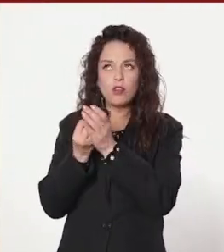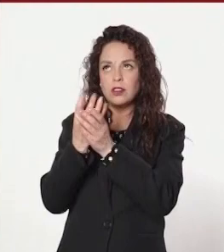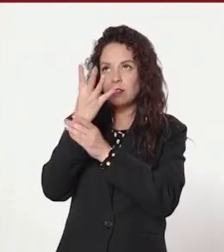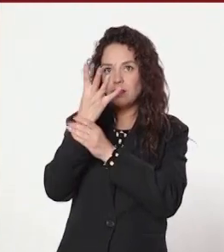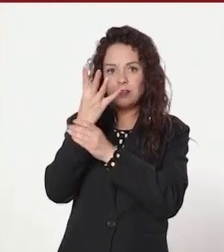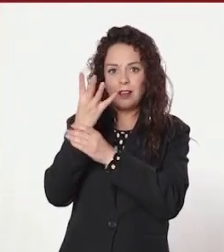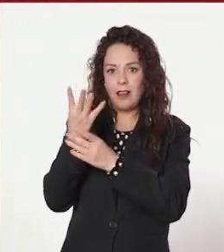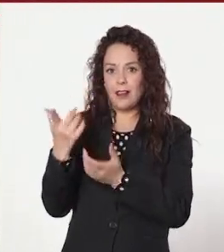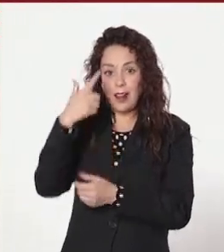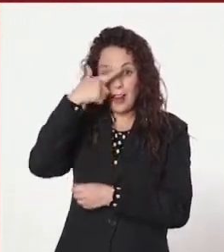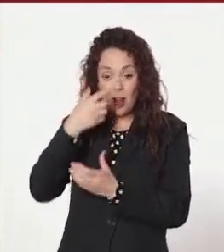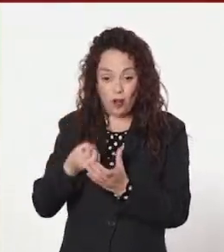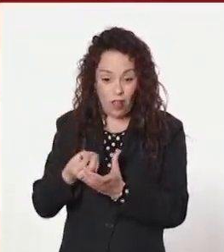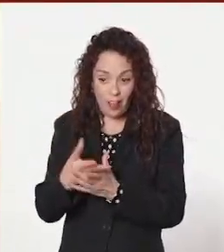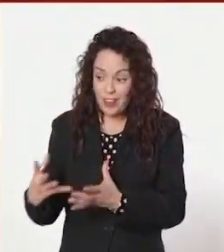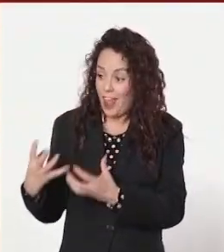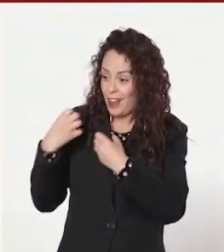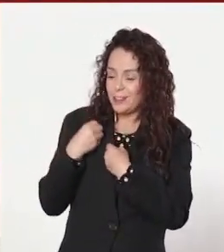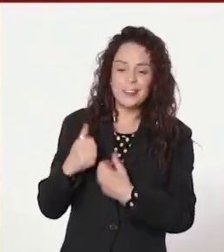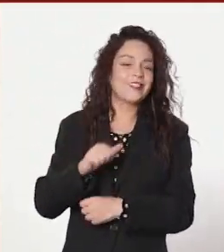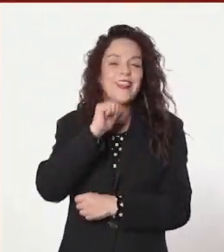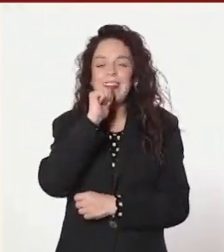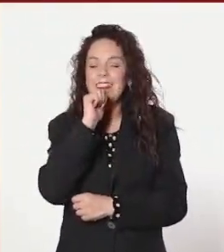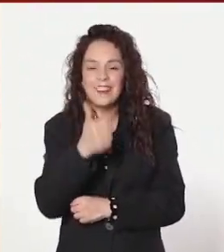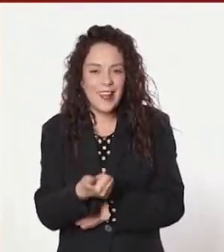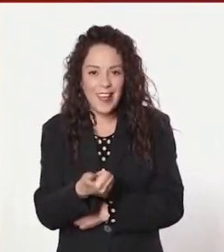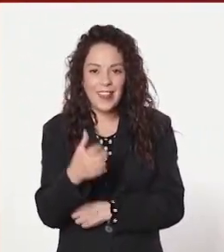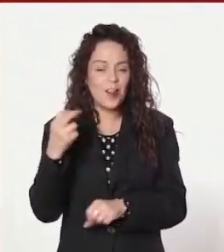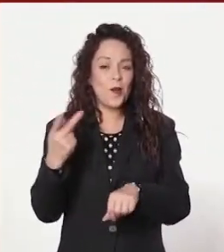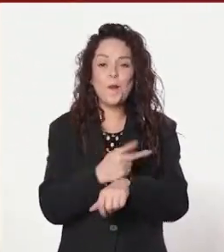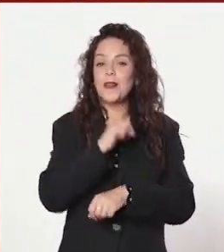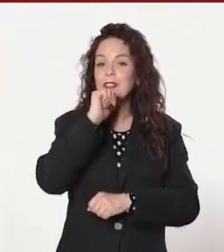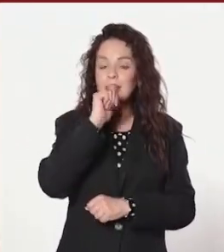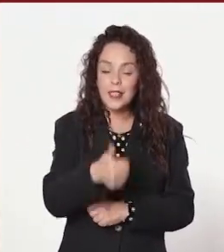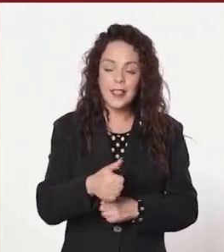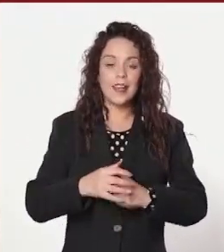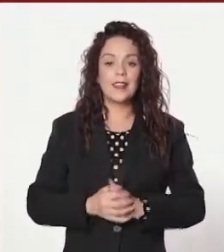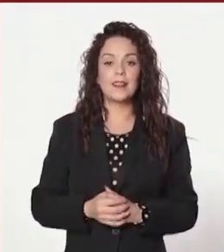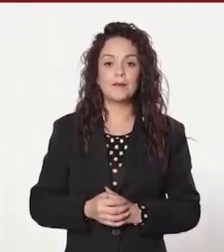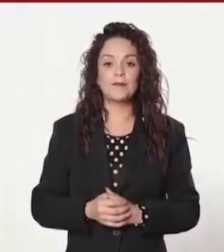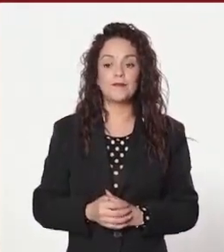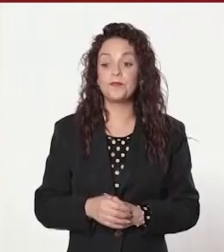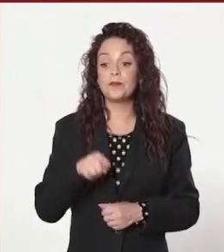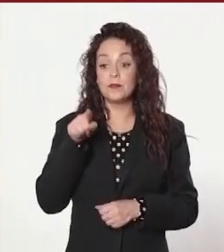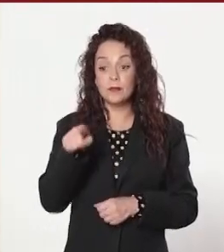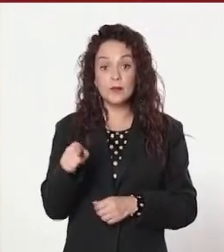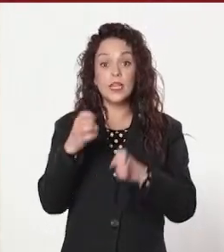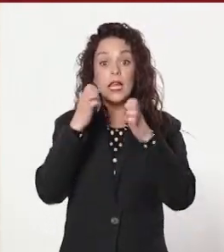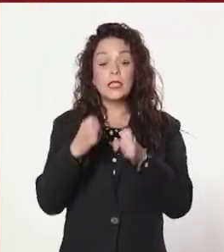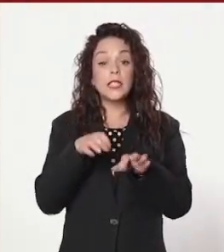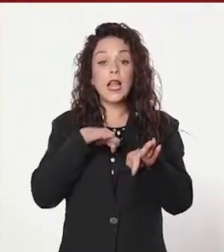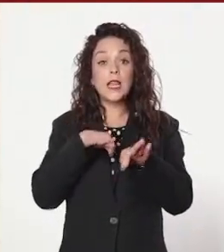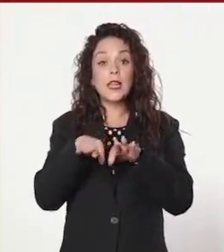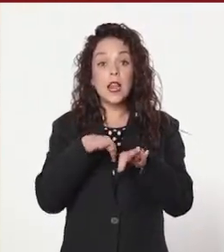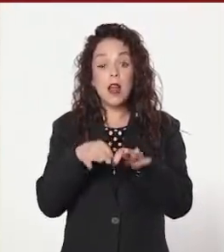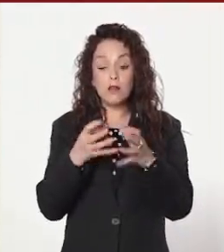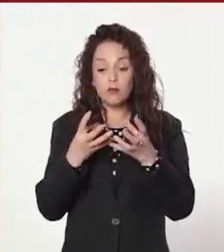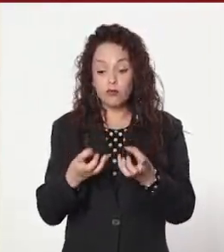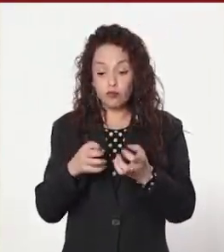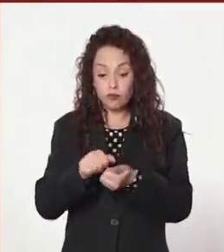venir a atacar en la noche, a la cama, ni nada, no va a pasar absolutamente nada. Ellos están trabajando, ellos son